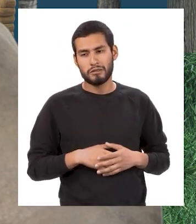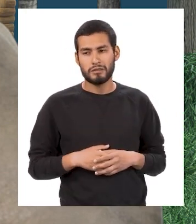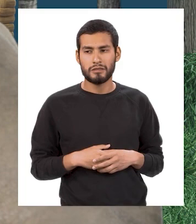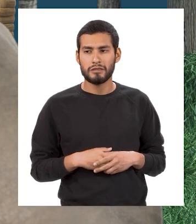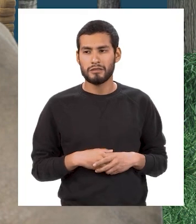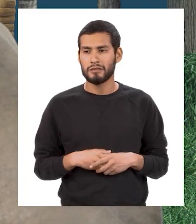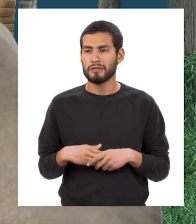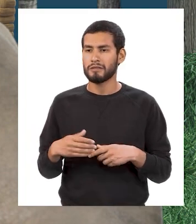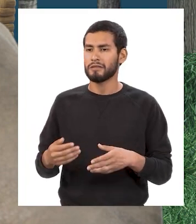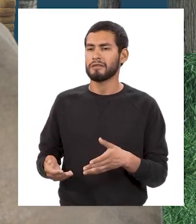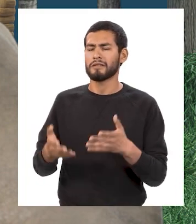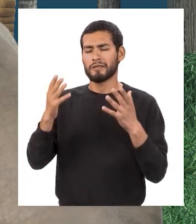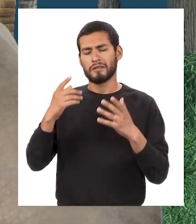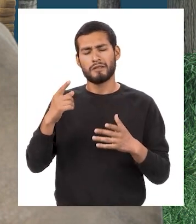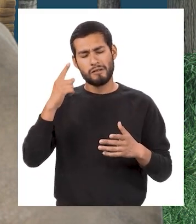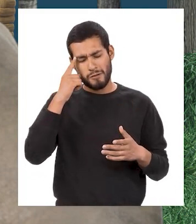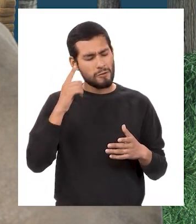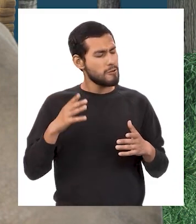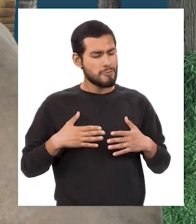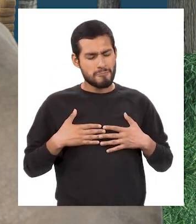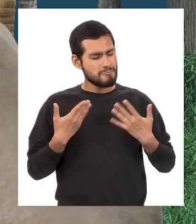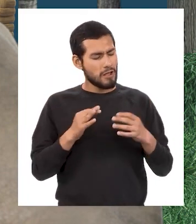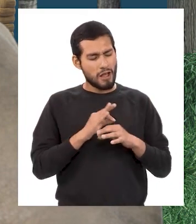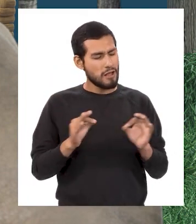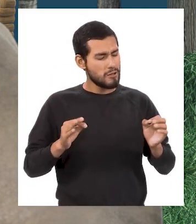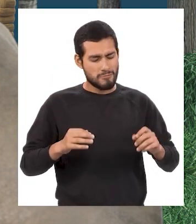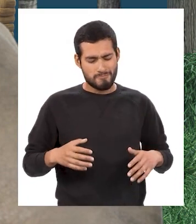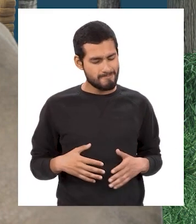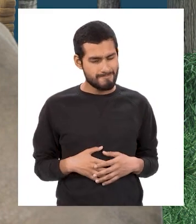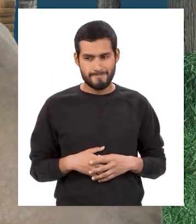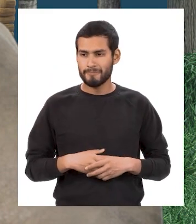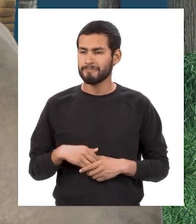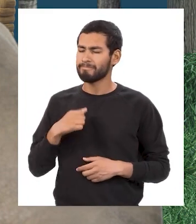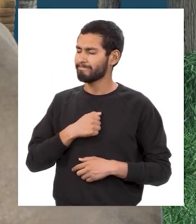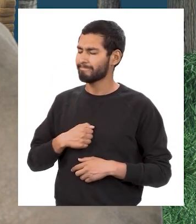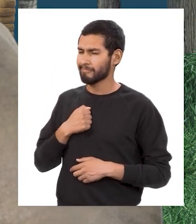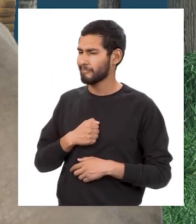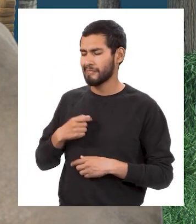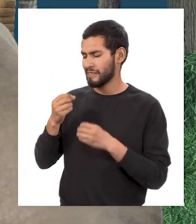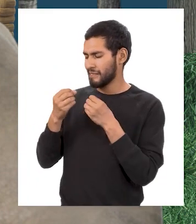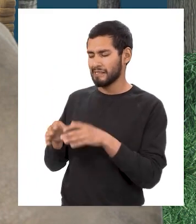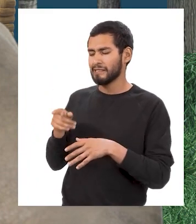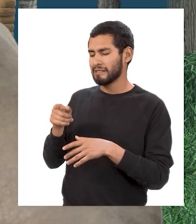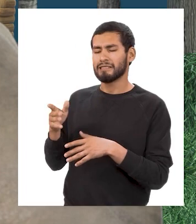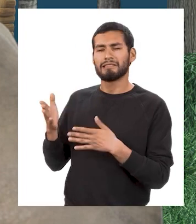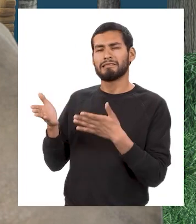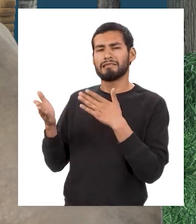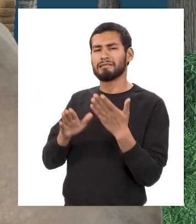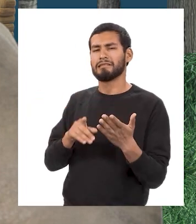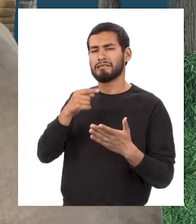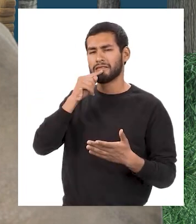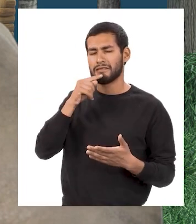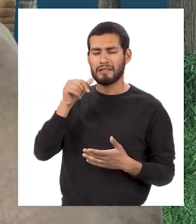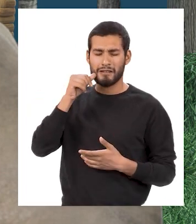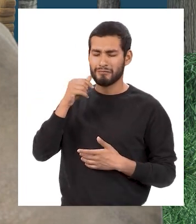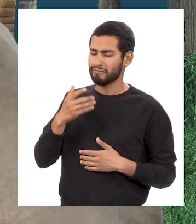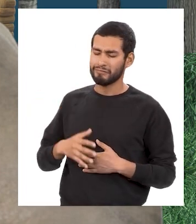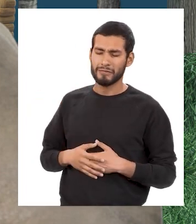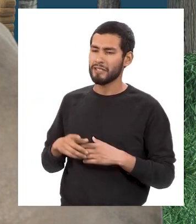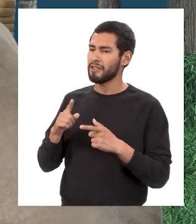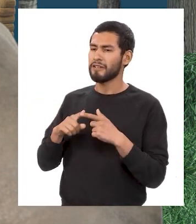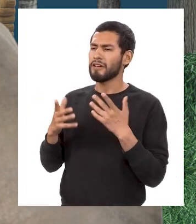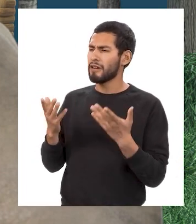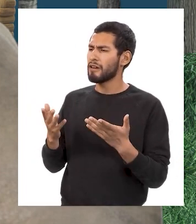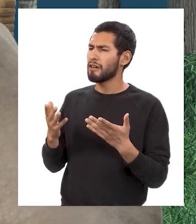desdichada muchacha. Bueno, señores, creo que no pudimos hacer nada. Lastimosamente es el destino que tendrá que correr